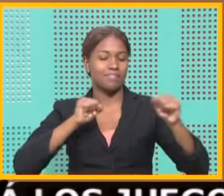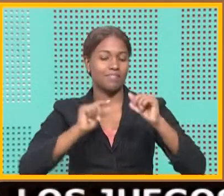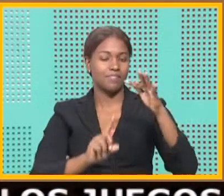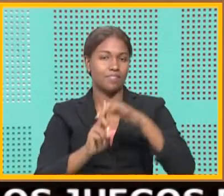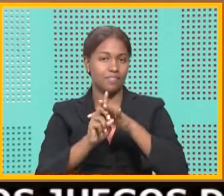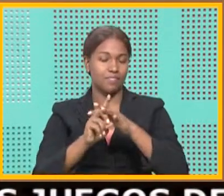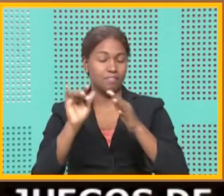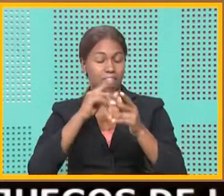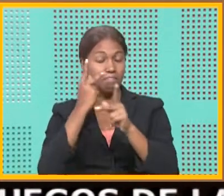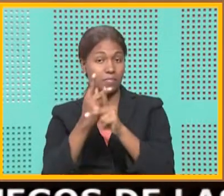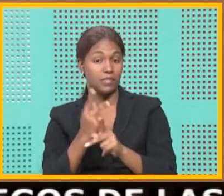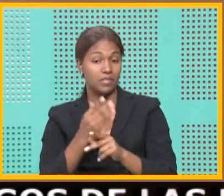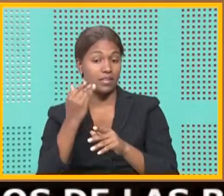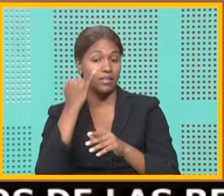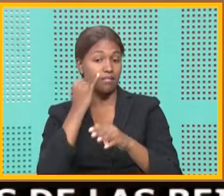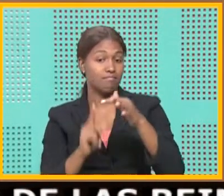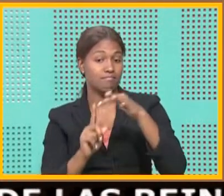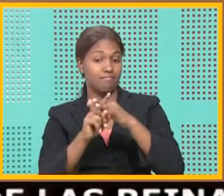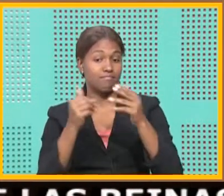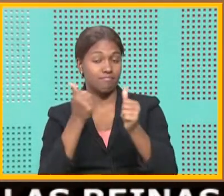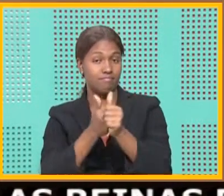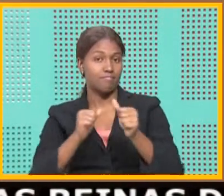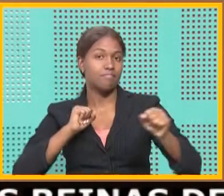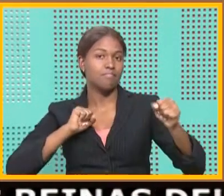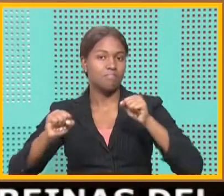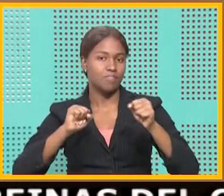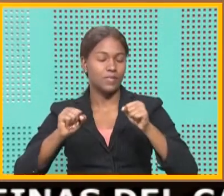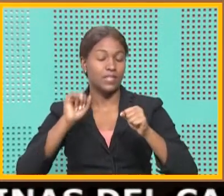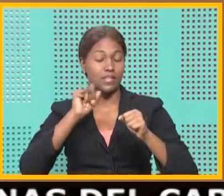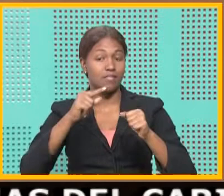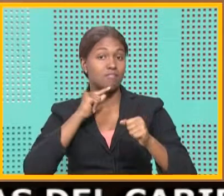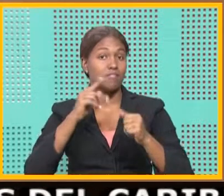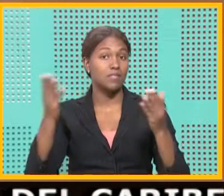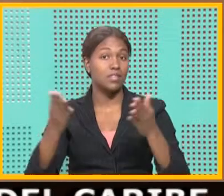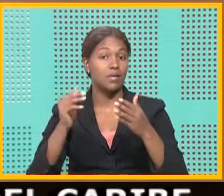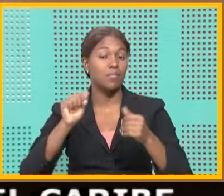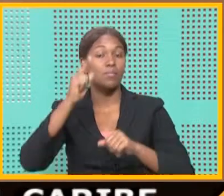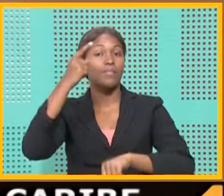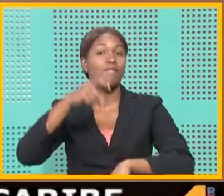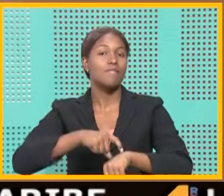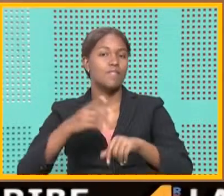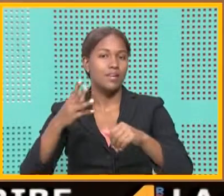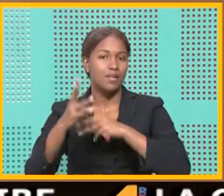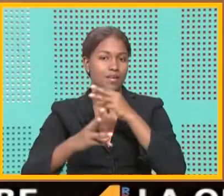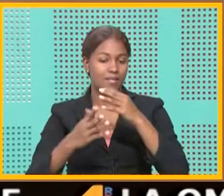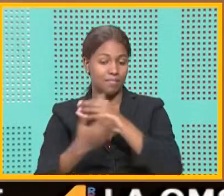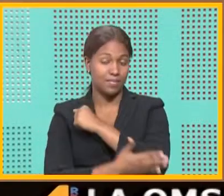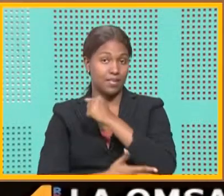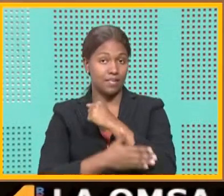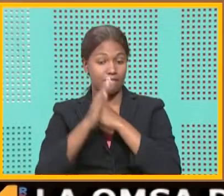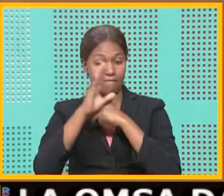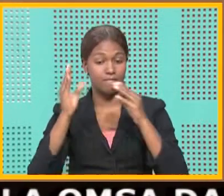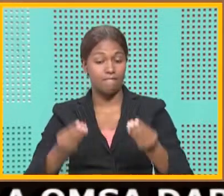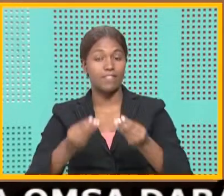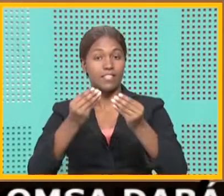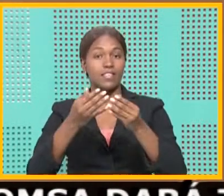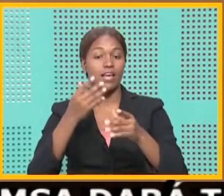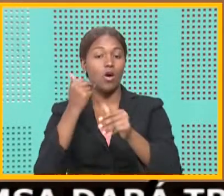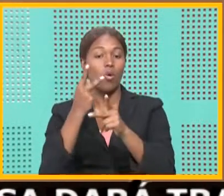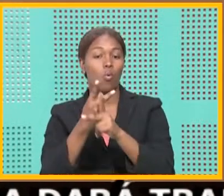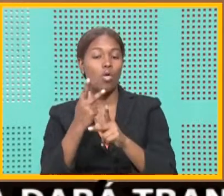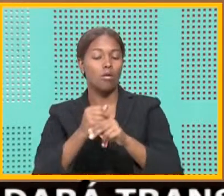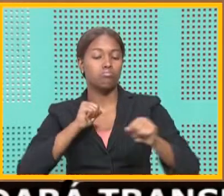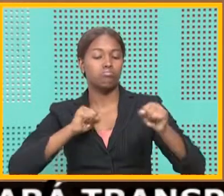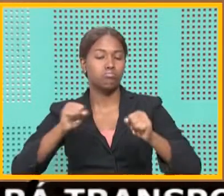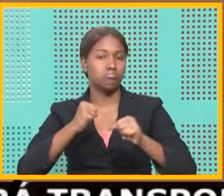como medida de prevención ante la posible ocurrencia de terremotos, siendo así por primera vez que en el país se le da carácter de sismo